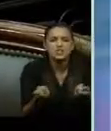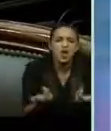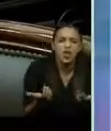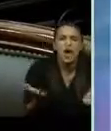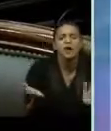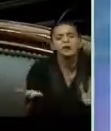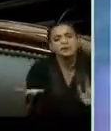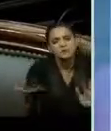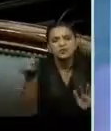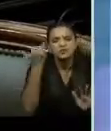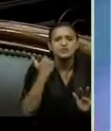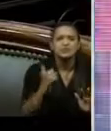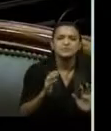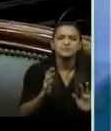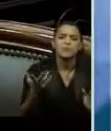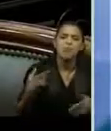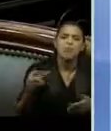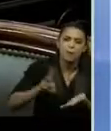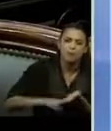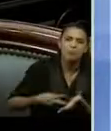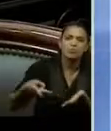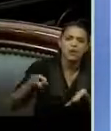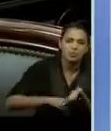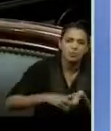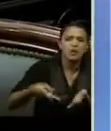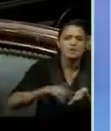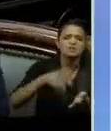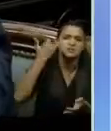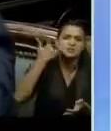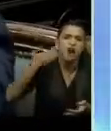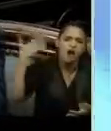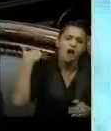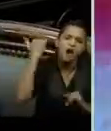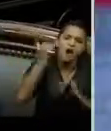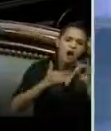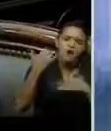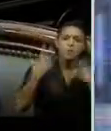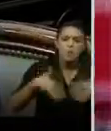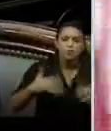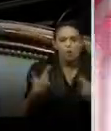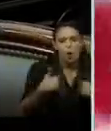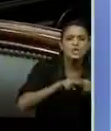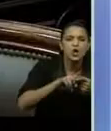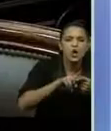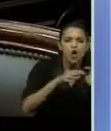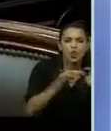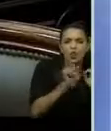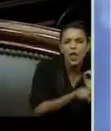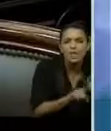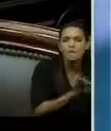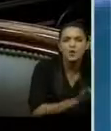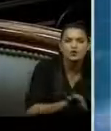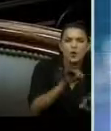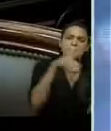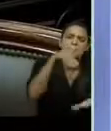los intereses de San Juan y quiénes no los defienden. Vos sabés que hoy en Juntos por el Cambio hubieron dos legisladores de Mendoza que son de